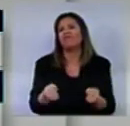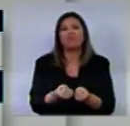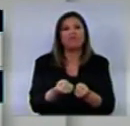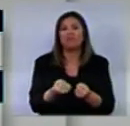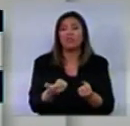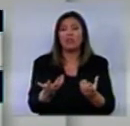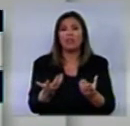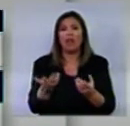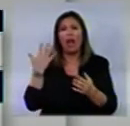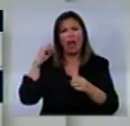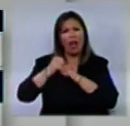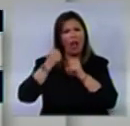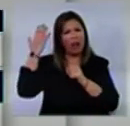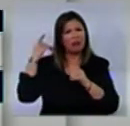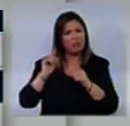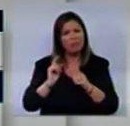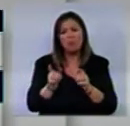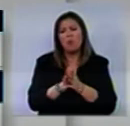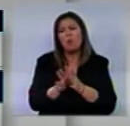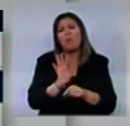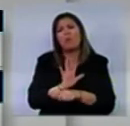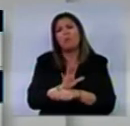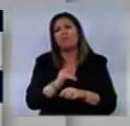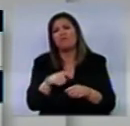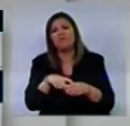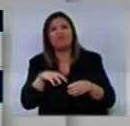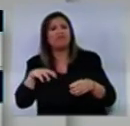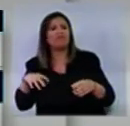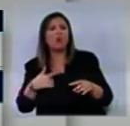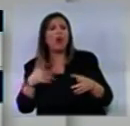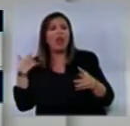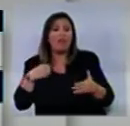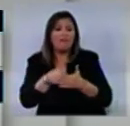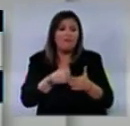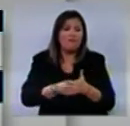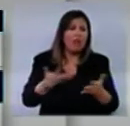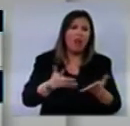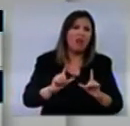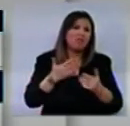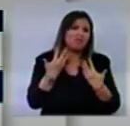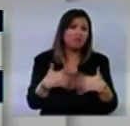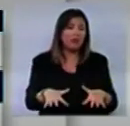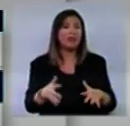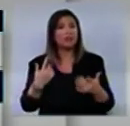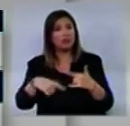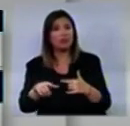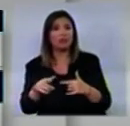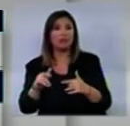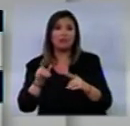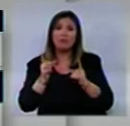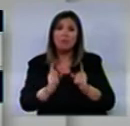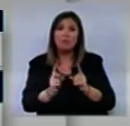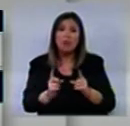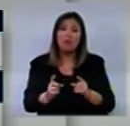ya años que el vínculo de álvaro con el partido no es de la misma fortaleza que le fue en otro momento y bueno que hubiera mantenido esa